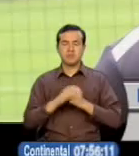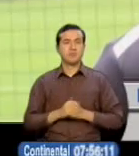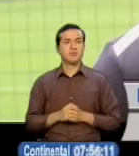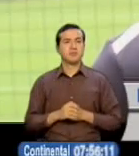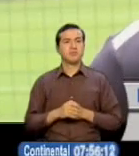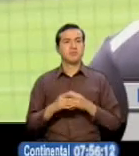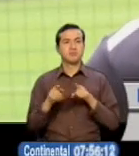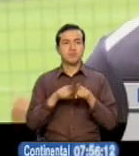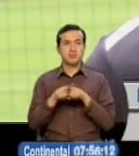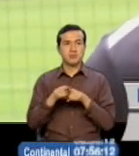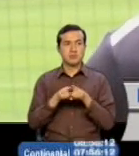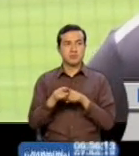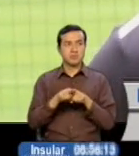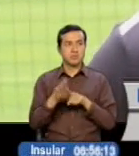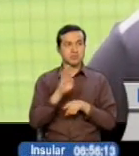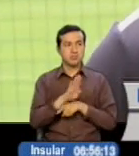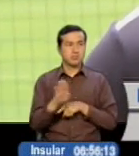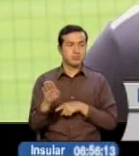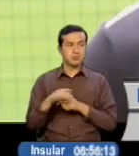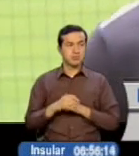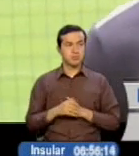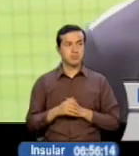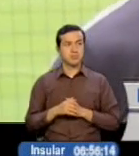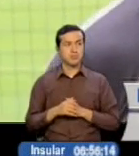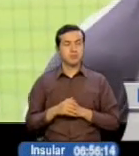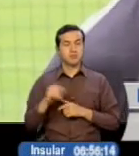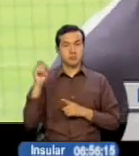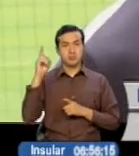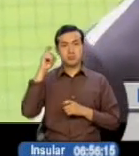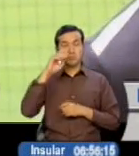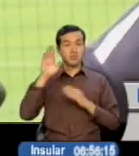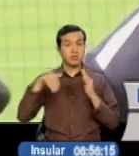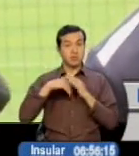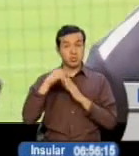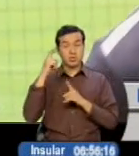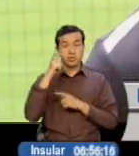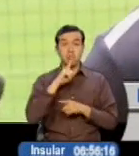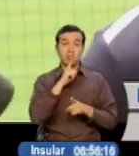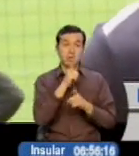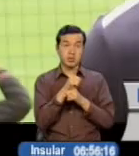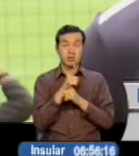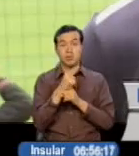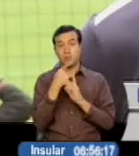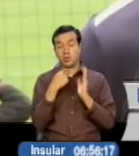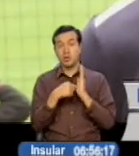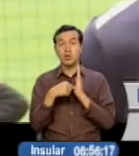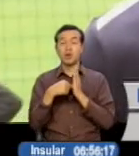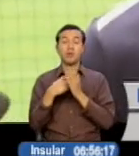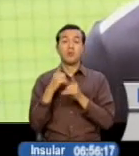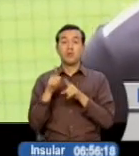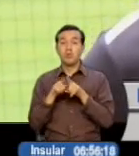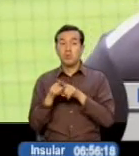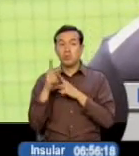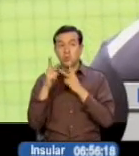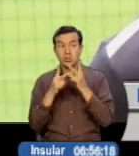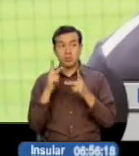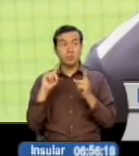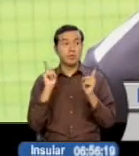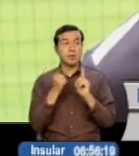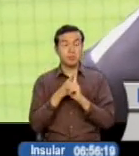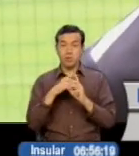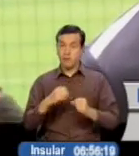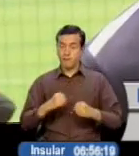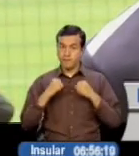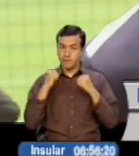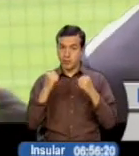los partidos son complicados todos, tanto de locales como de visitantes, lo importante es primero es hacernos